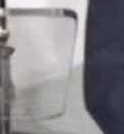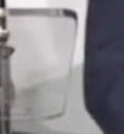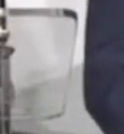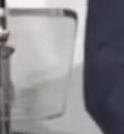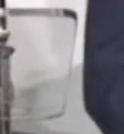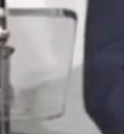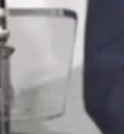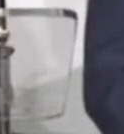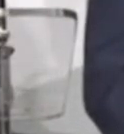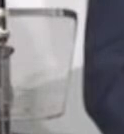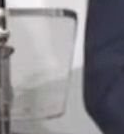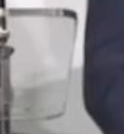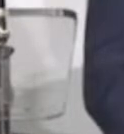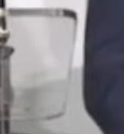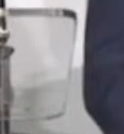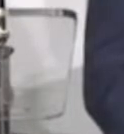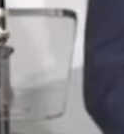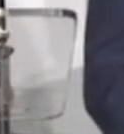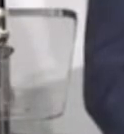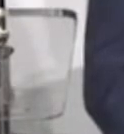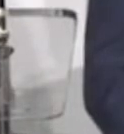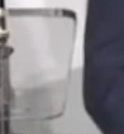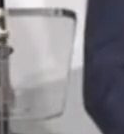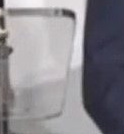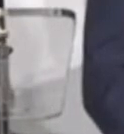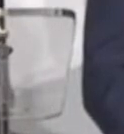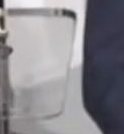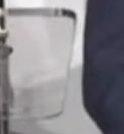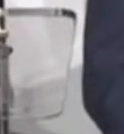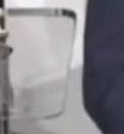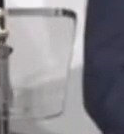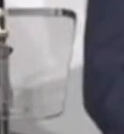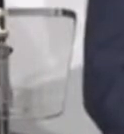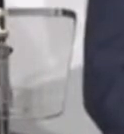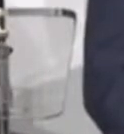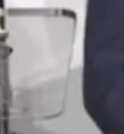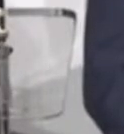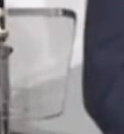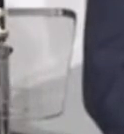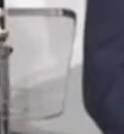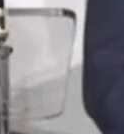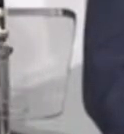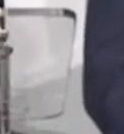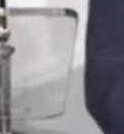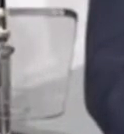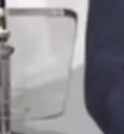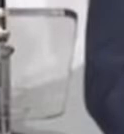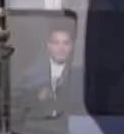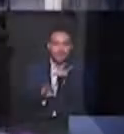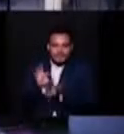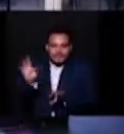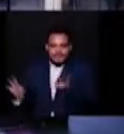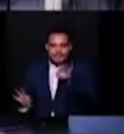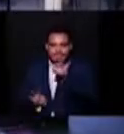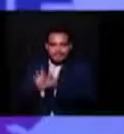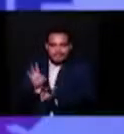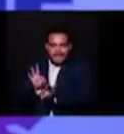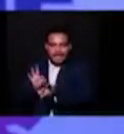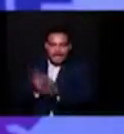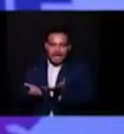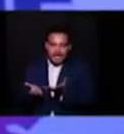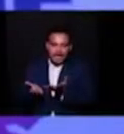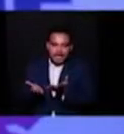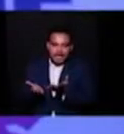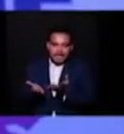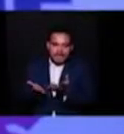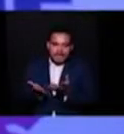Una serie de problemas que denuncian estas ahora víctimas, consideradas víctimas en este expediente. Pero bueno,